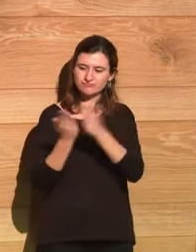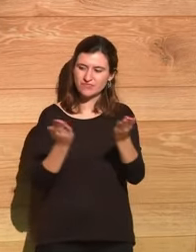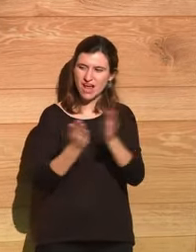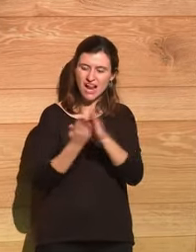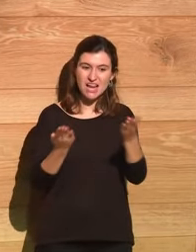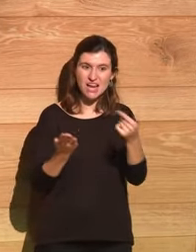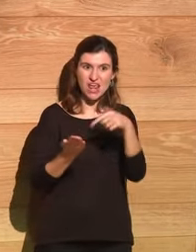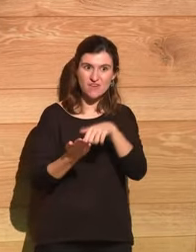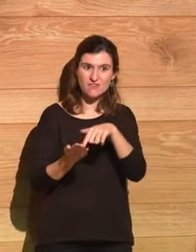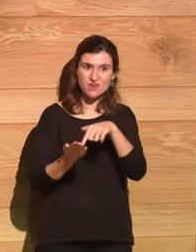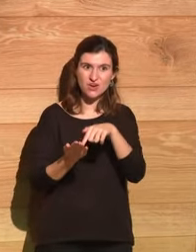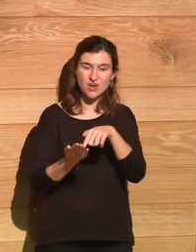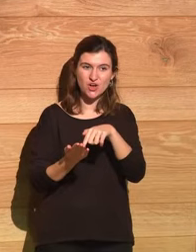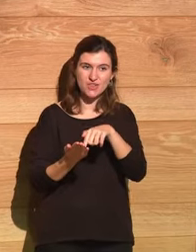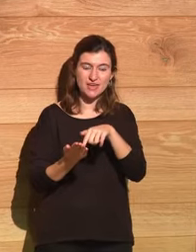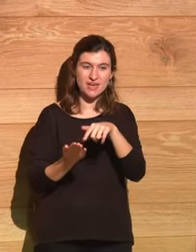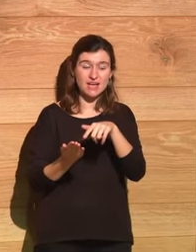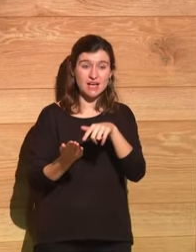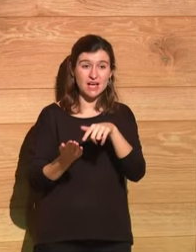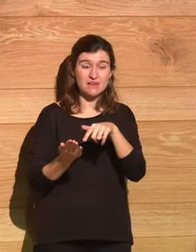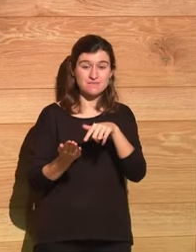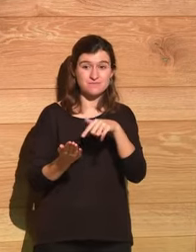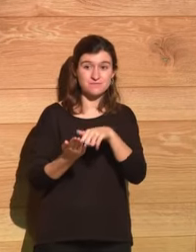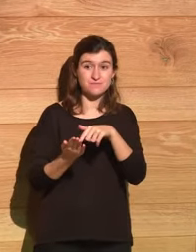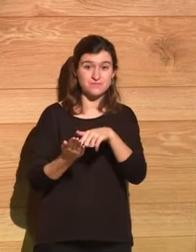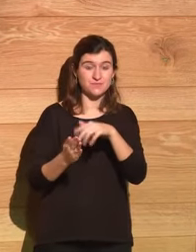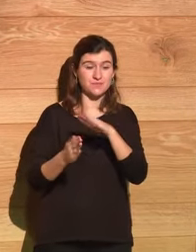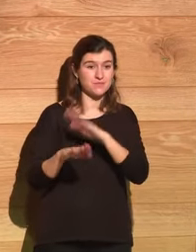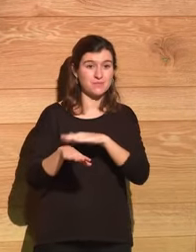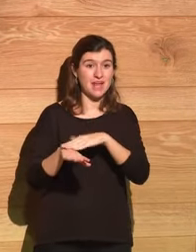capítulo que le dedica a Rosa Chazelle,